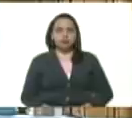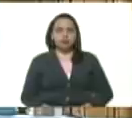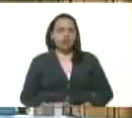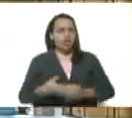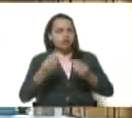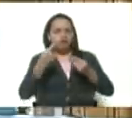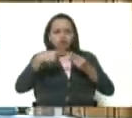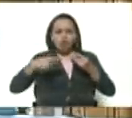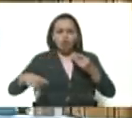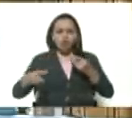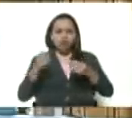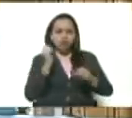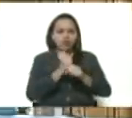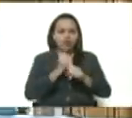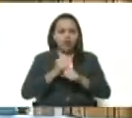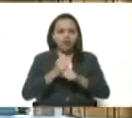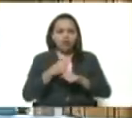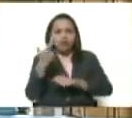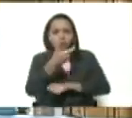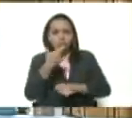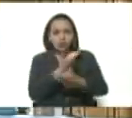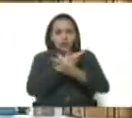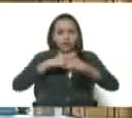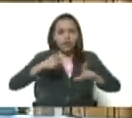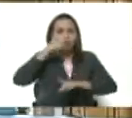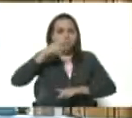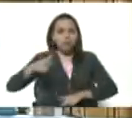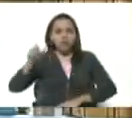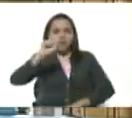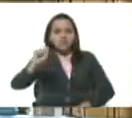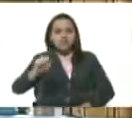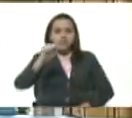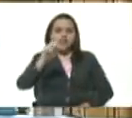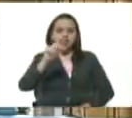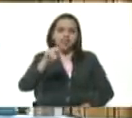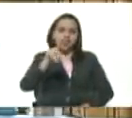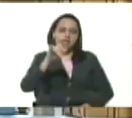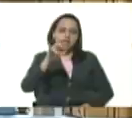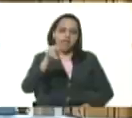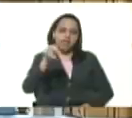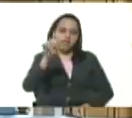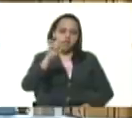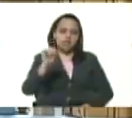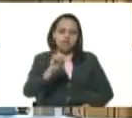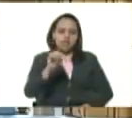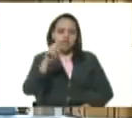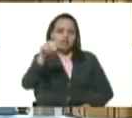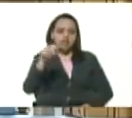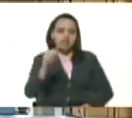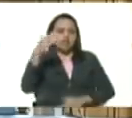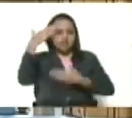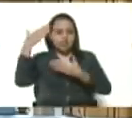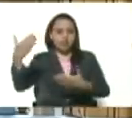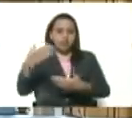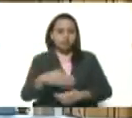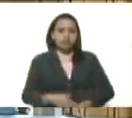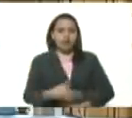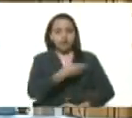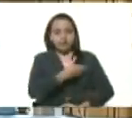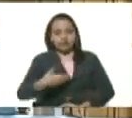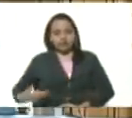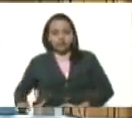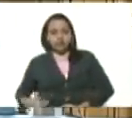tantos héroes y mártires del pueblo sandinista, del pueblo nicaragüense. Mis saludos a Daniel, a